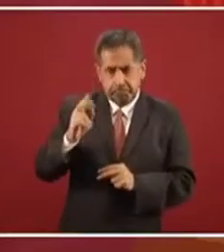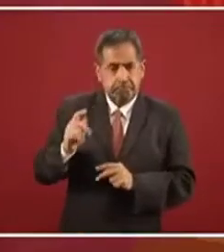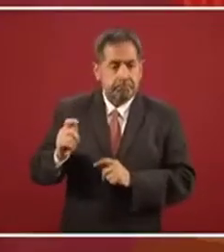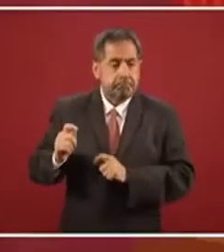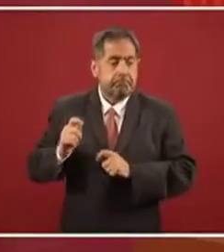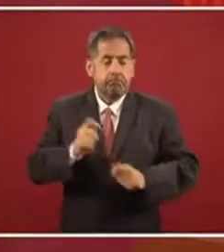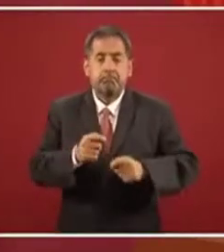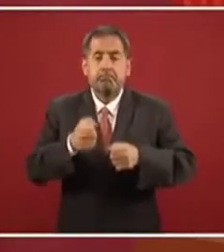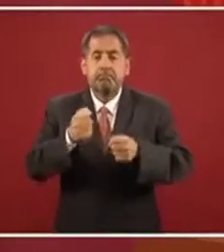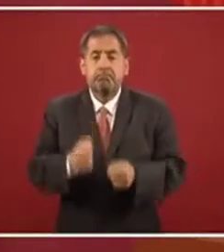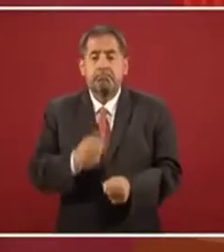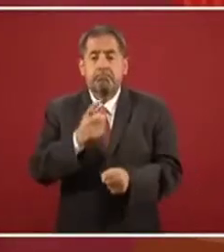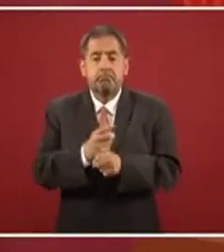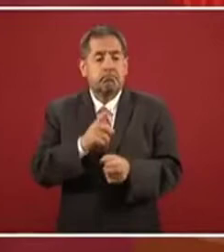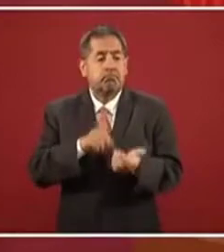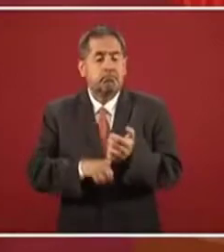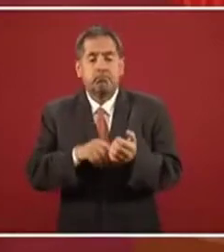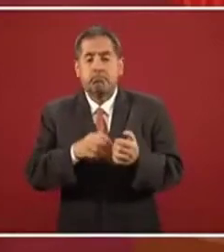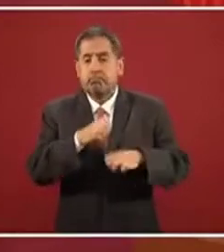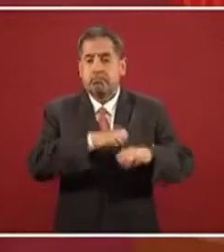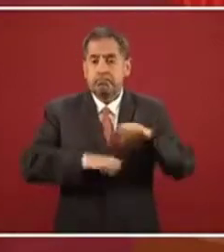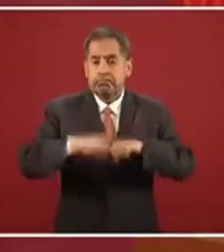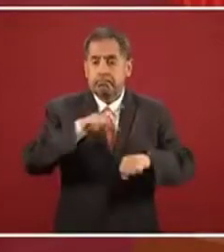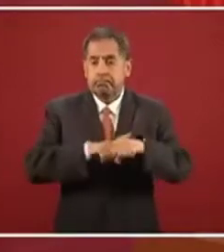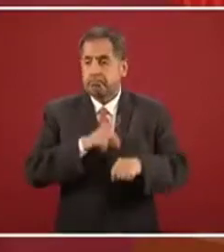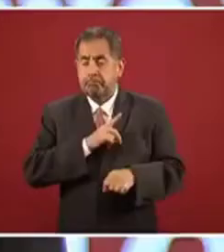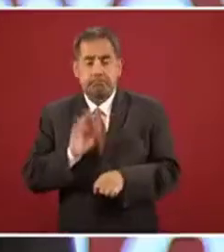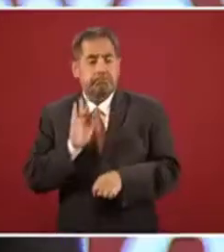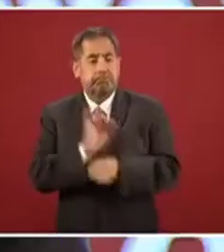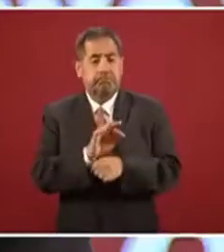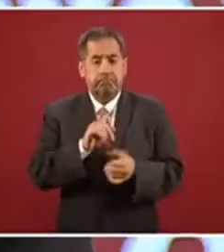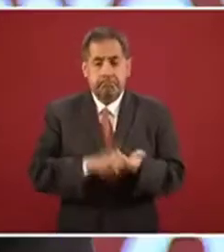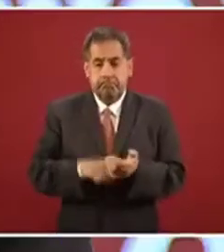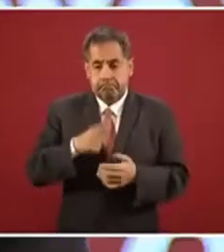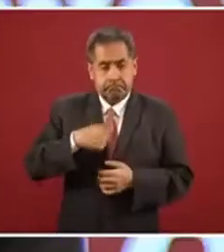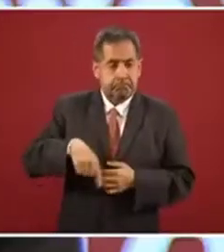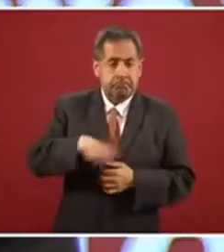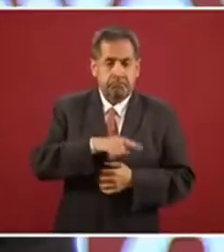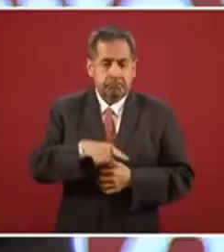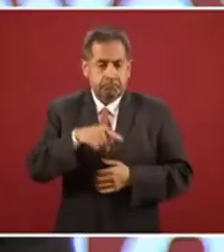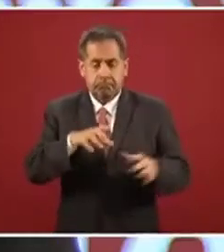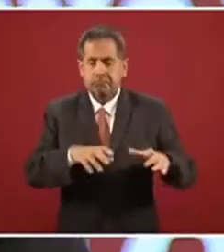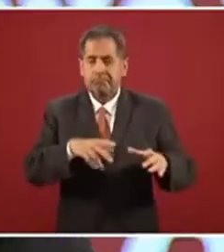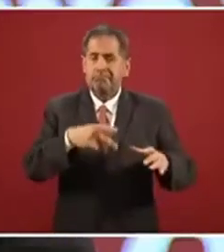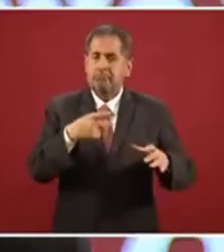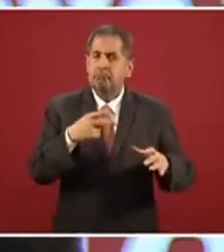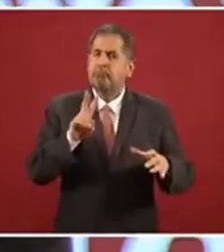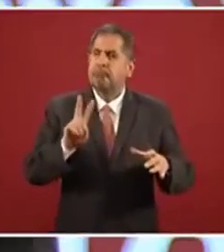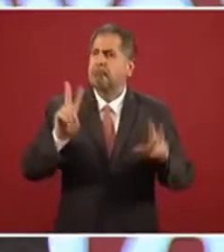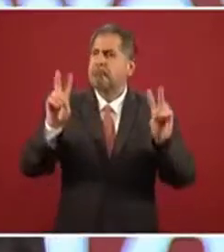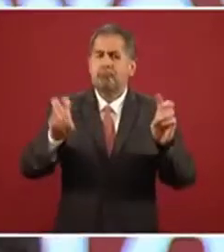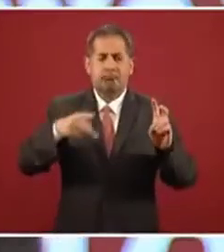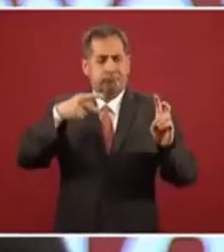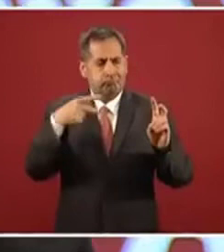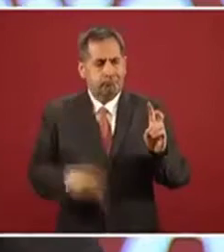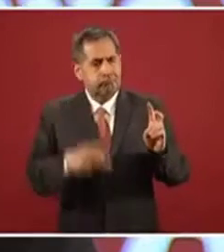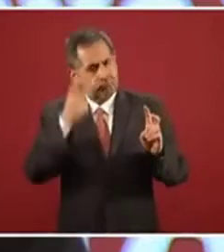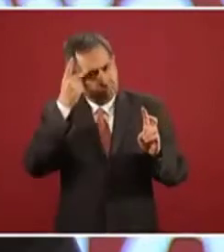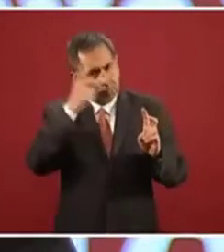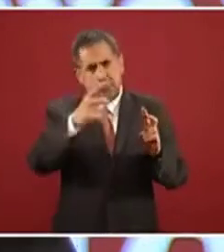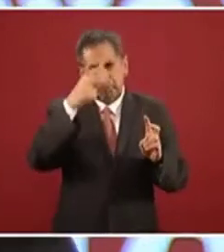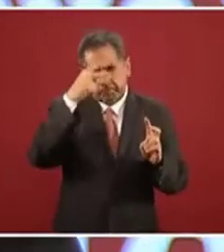a la integridad de las sedes diplomáticas, consideradas estas como parte del territorio nacional de los países que